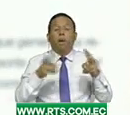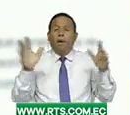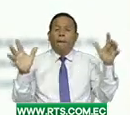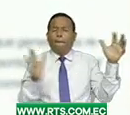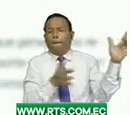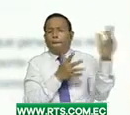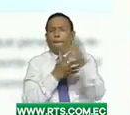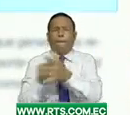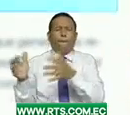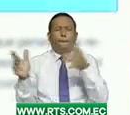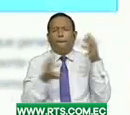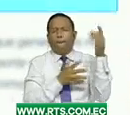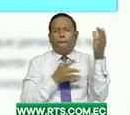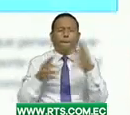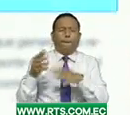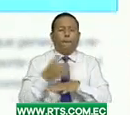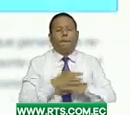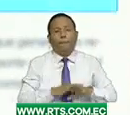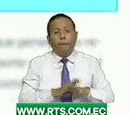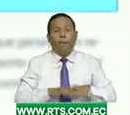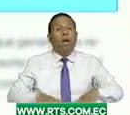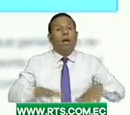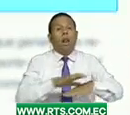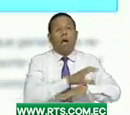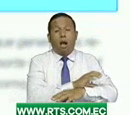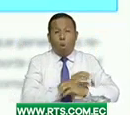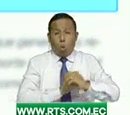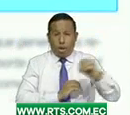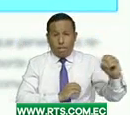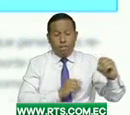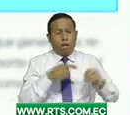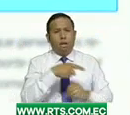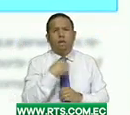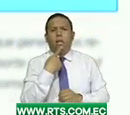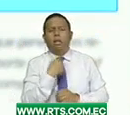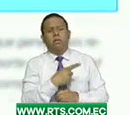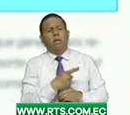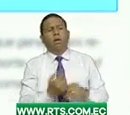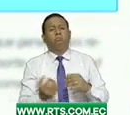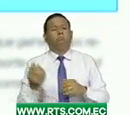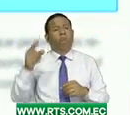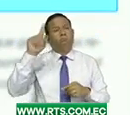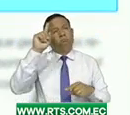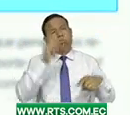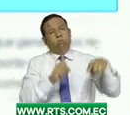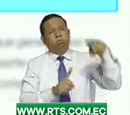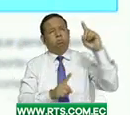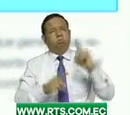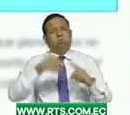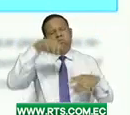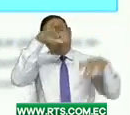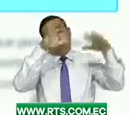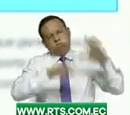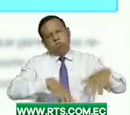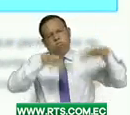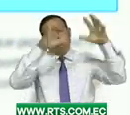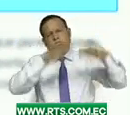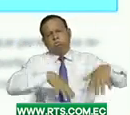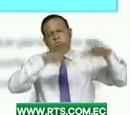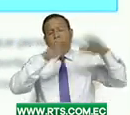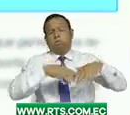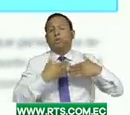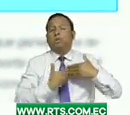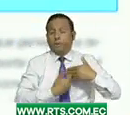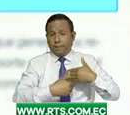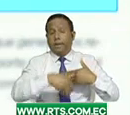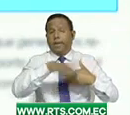región. Mientras que en la región amazónica se espera que las precipitaciones se presenten entre moderadas y fuertes, en especial en la